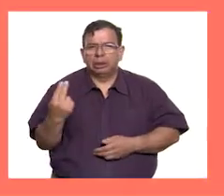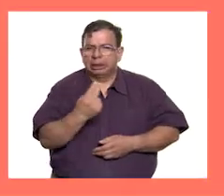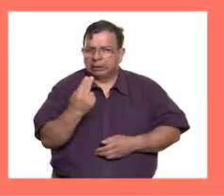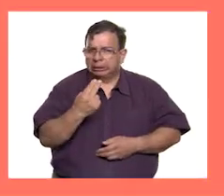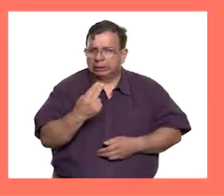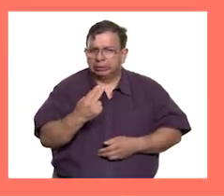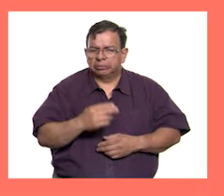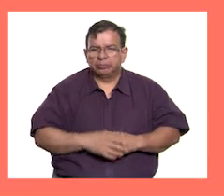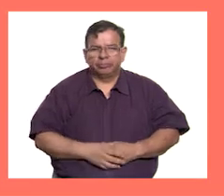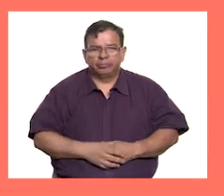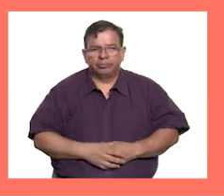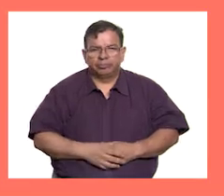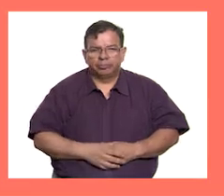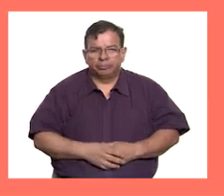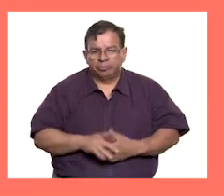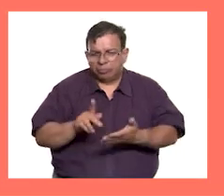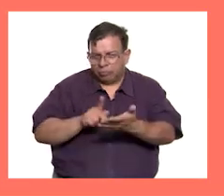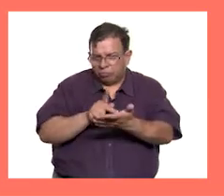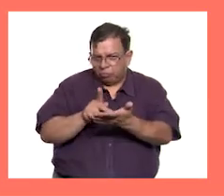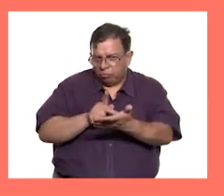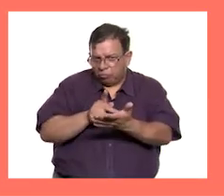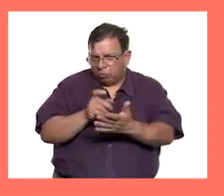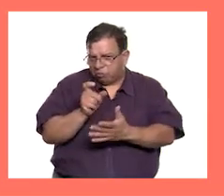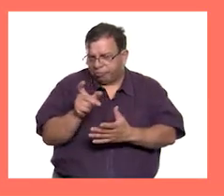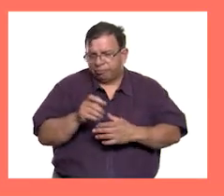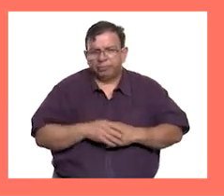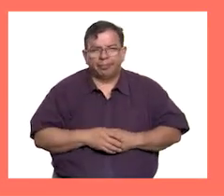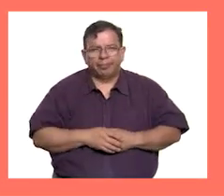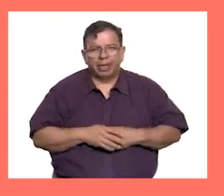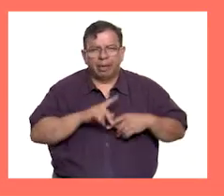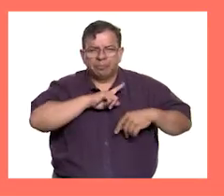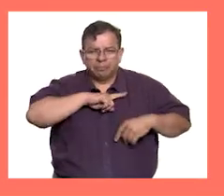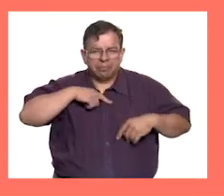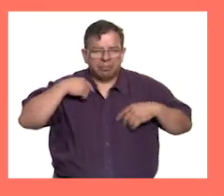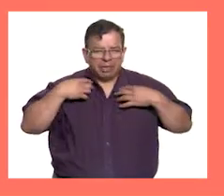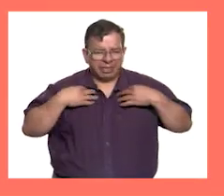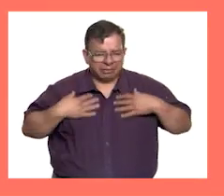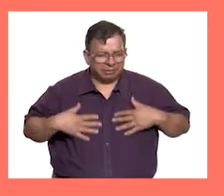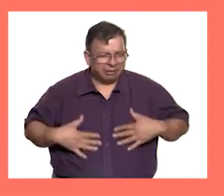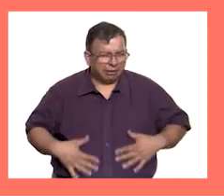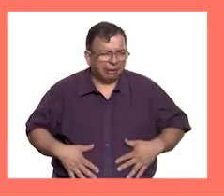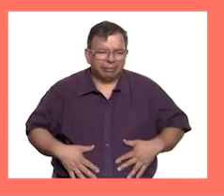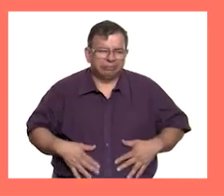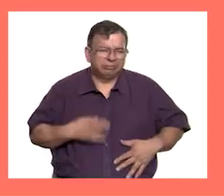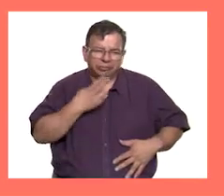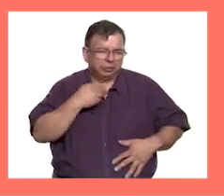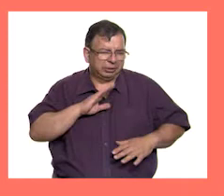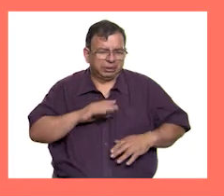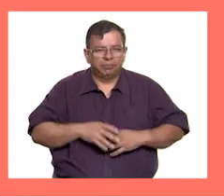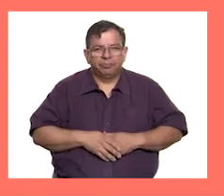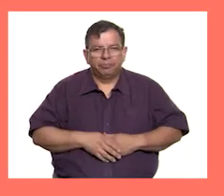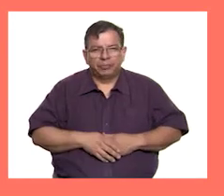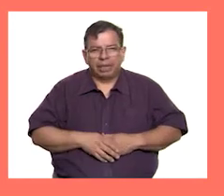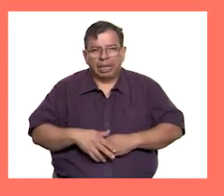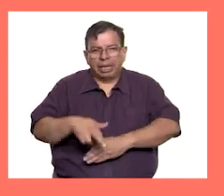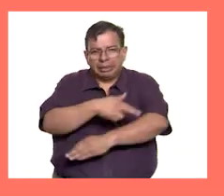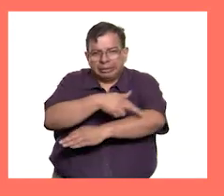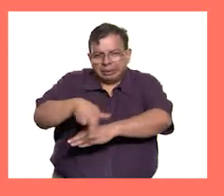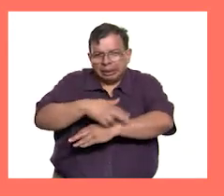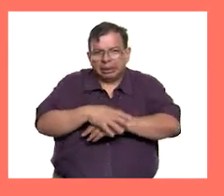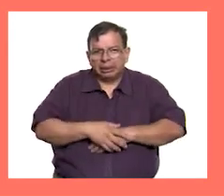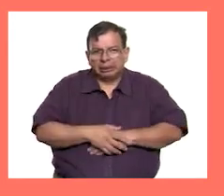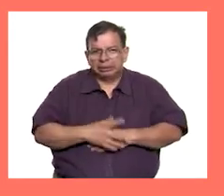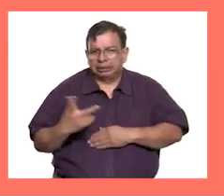Necesitarás un plumón o una pluma, una playera de algodón que ya no uses, una regla